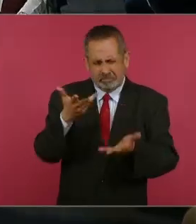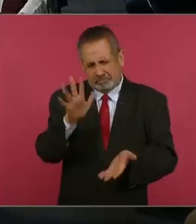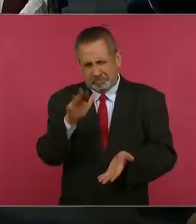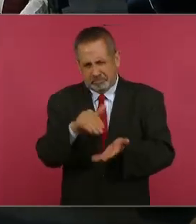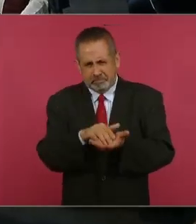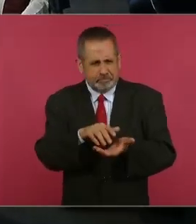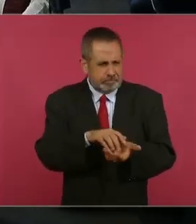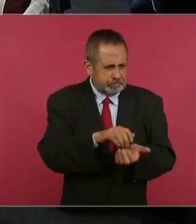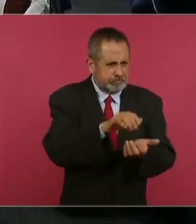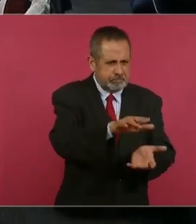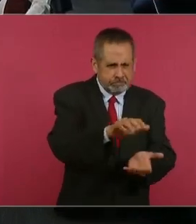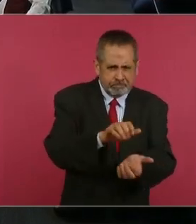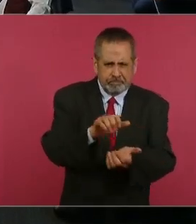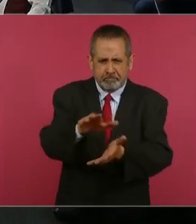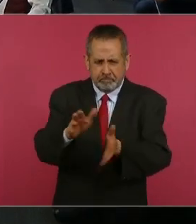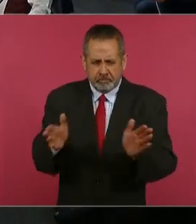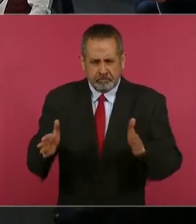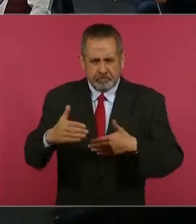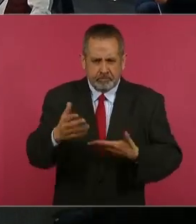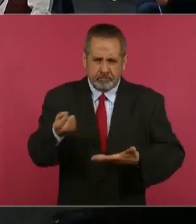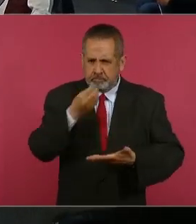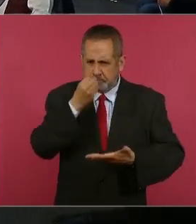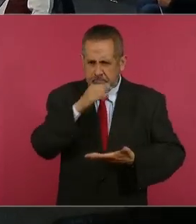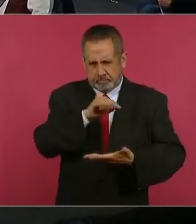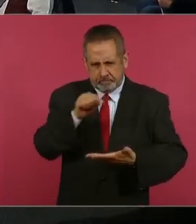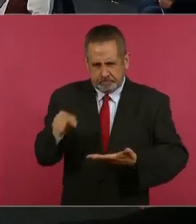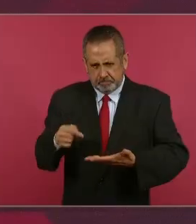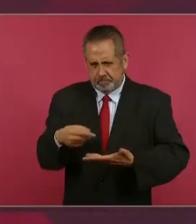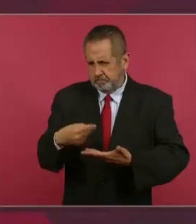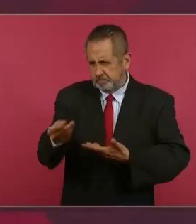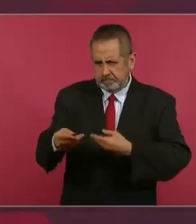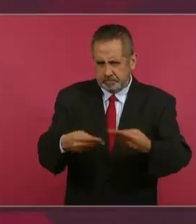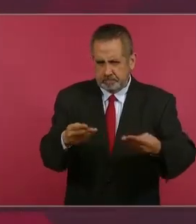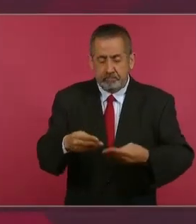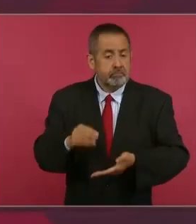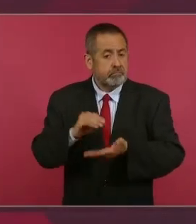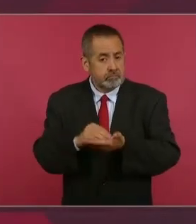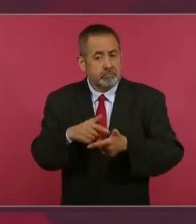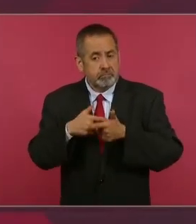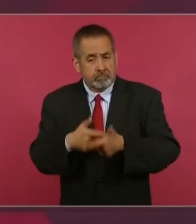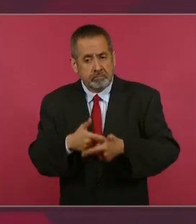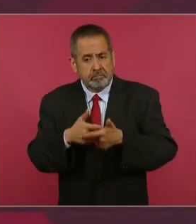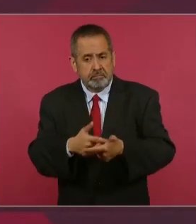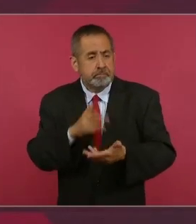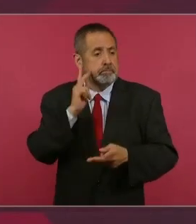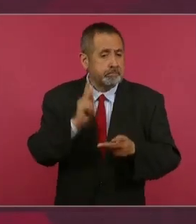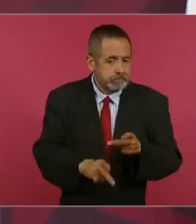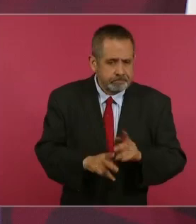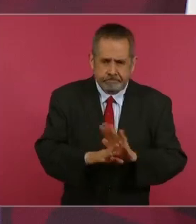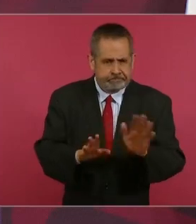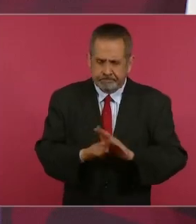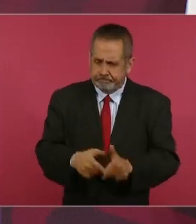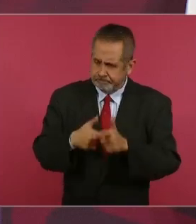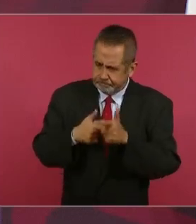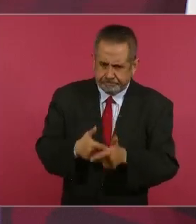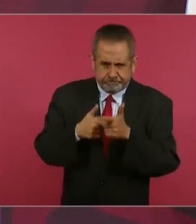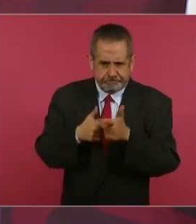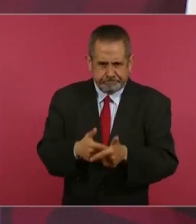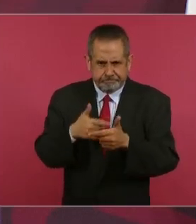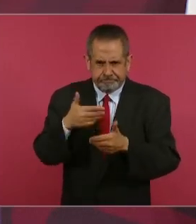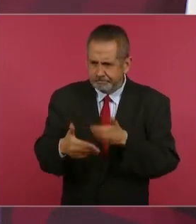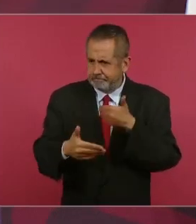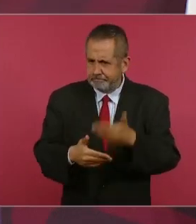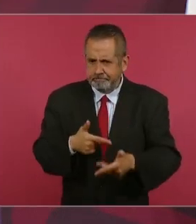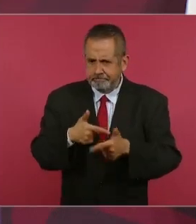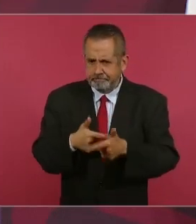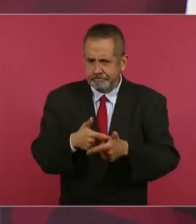aproximadamente despensas hasta ahora, pero no para, no va a parar, igual la